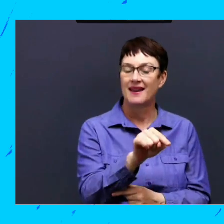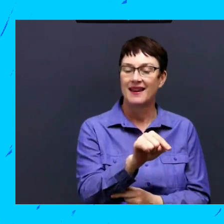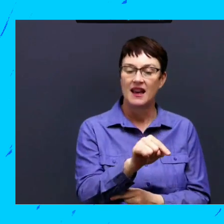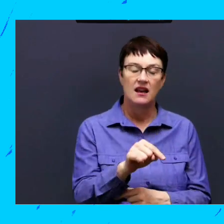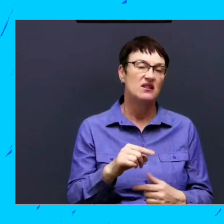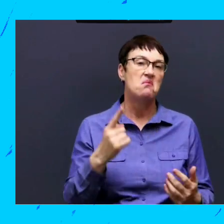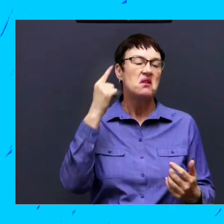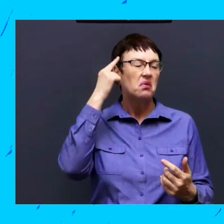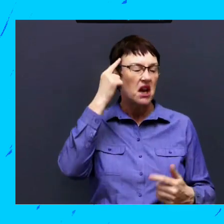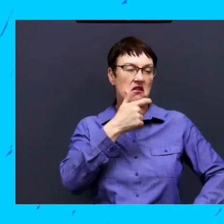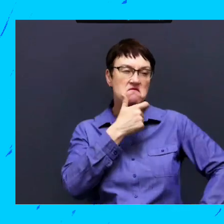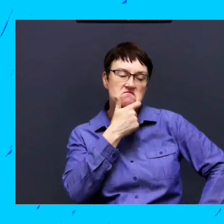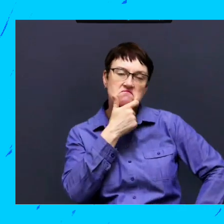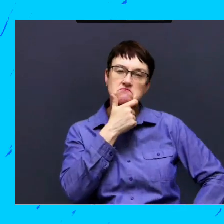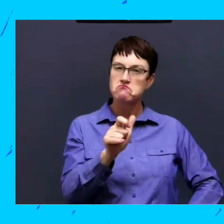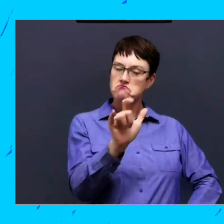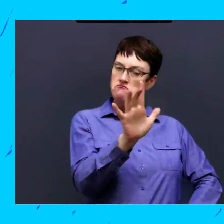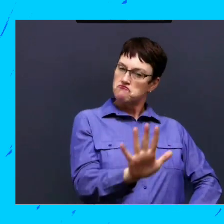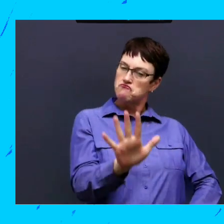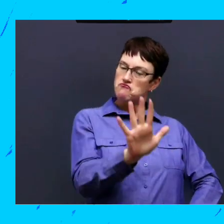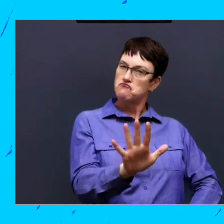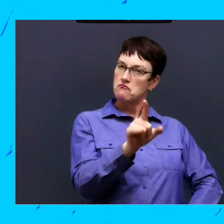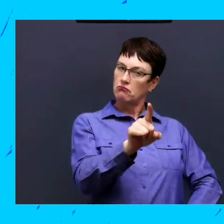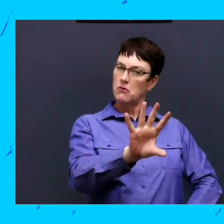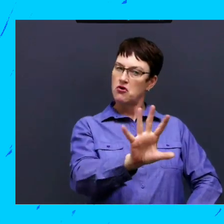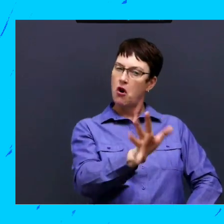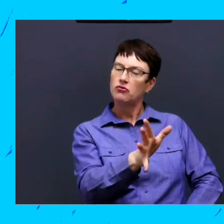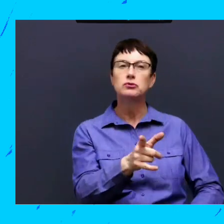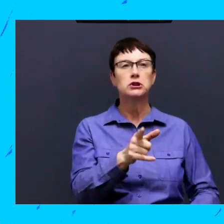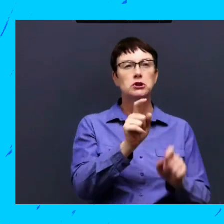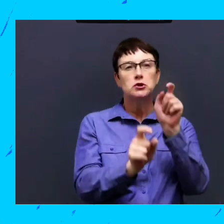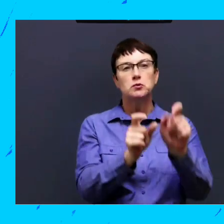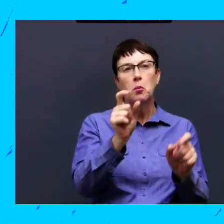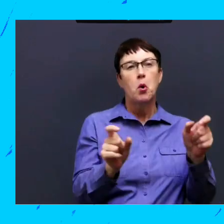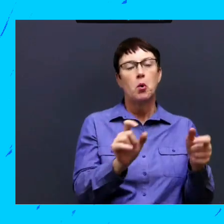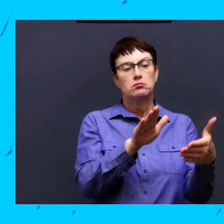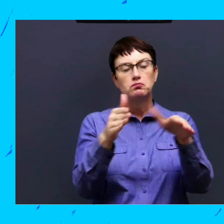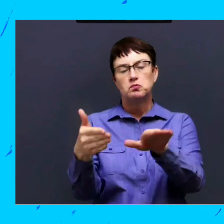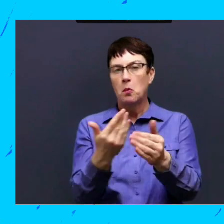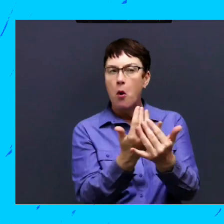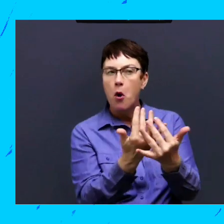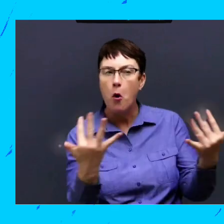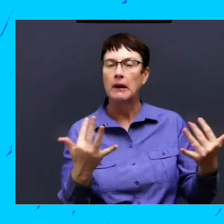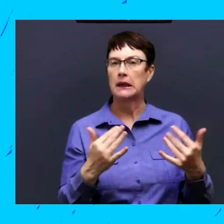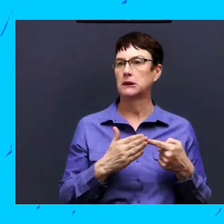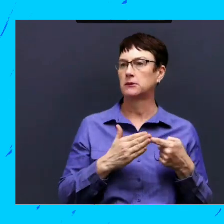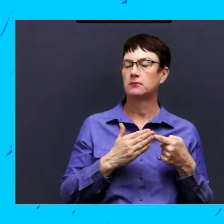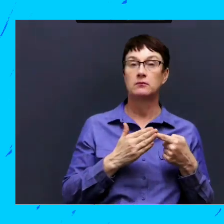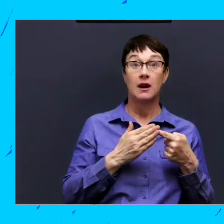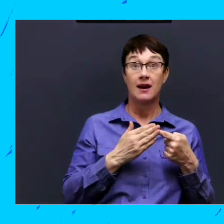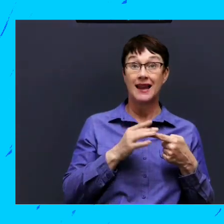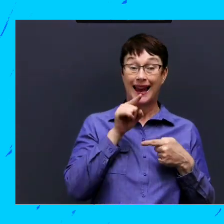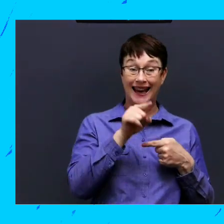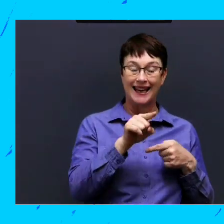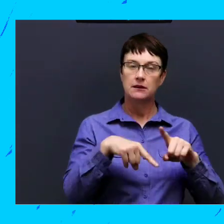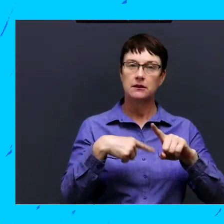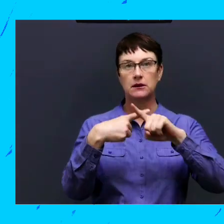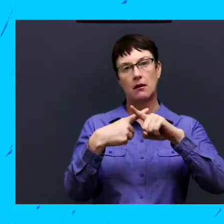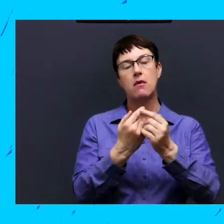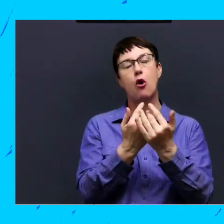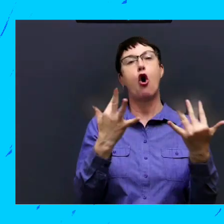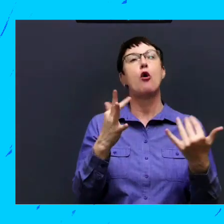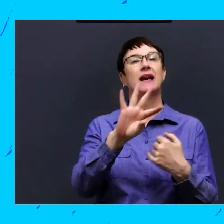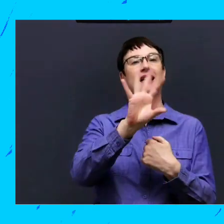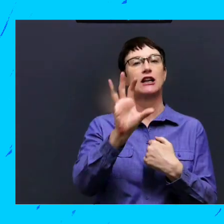cuáles podrían ser los niveles de mortalidad, morbilidad en algún país o región y mundialmente también. Así que esto no es